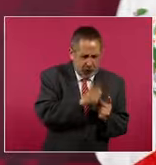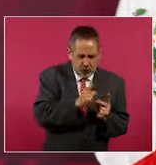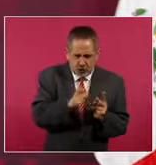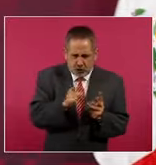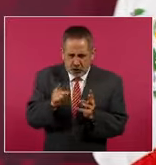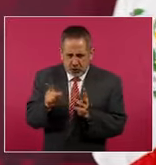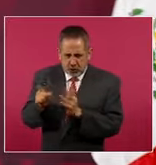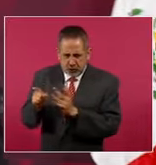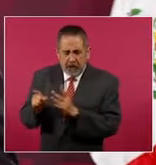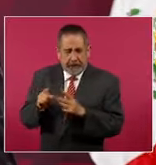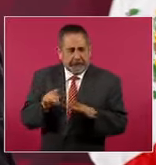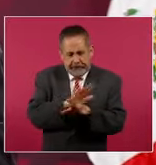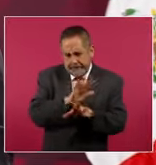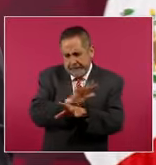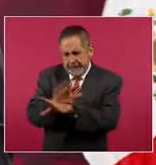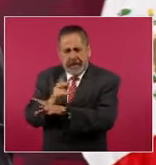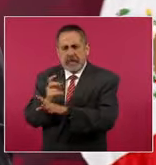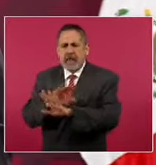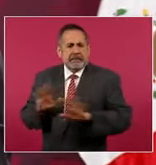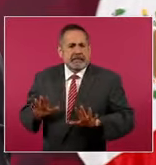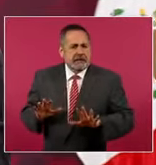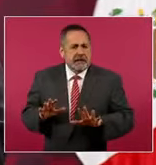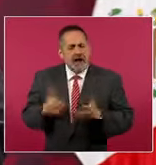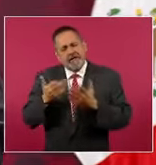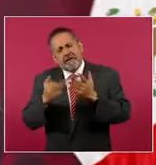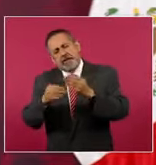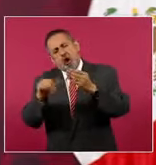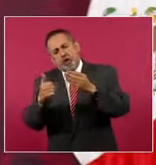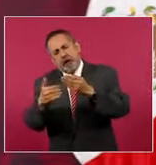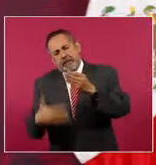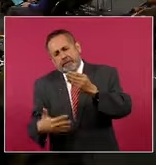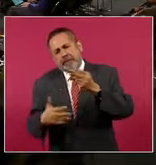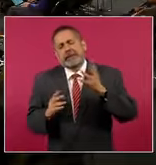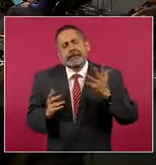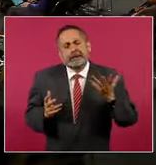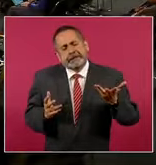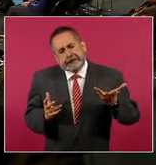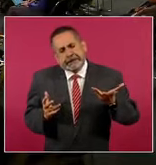quedaron pendientes otras. Pero, por ejemplo,